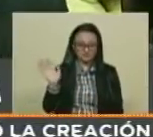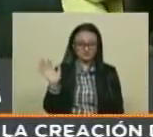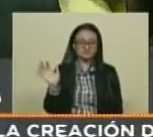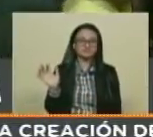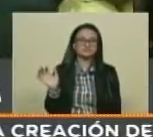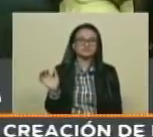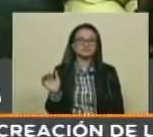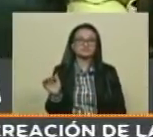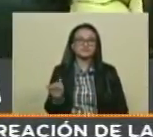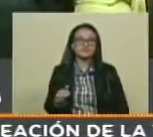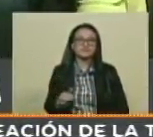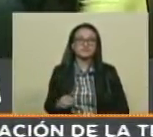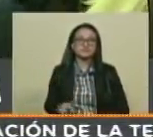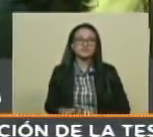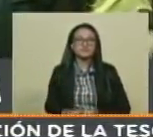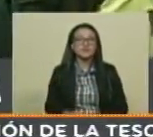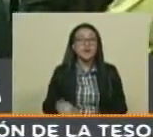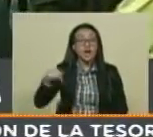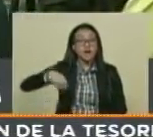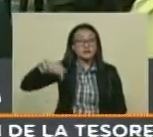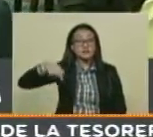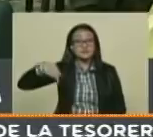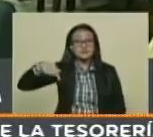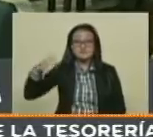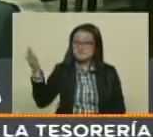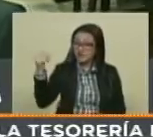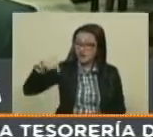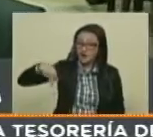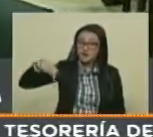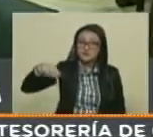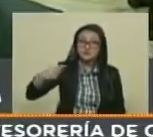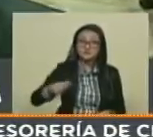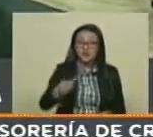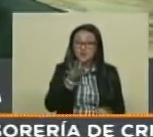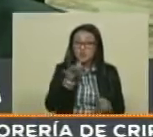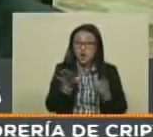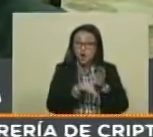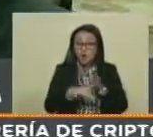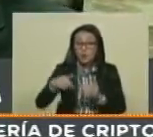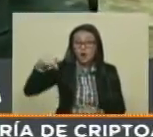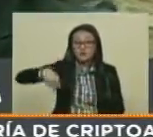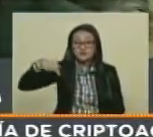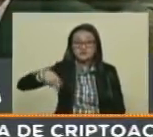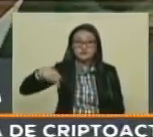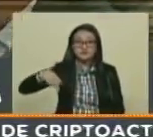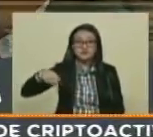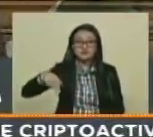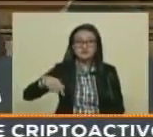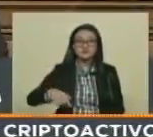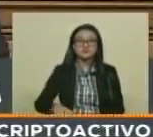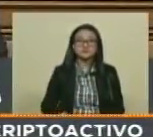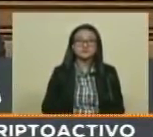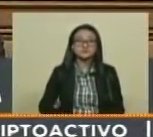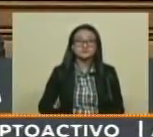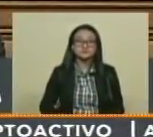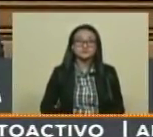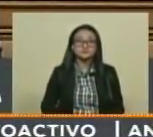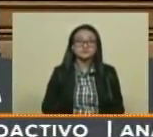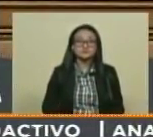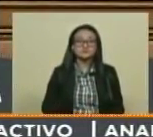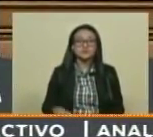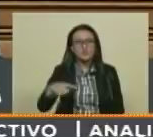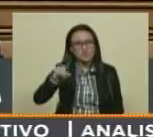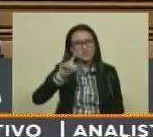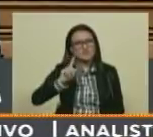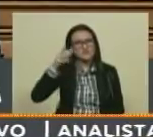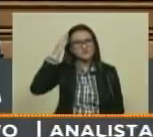Lo lógico es que vengan a rendir aquí, porque aquí fue donde hicieron el daño patrimonial. Porque hay algo que ustedes tienen que conocer.